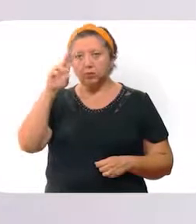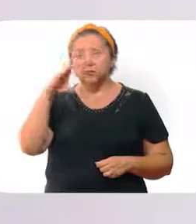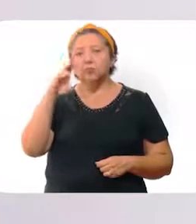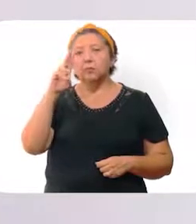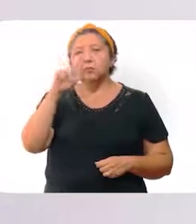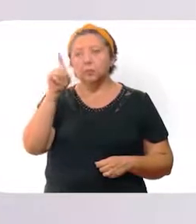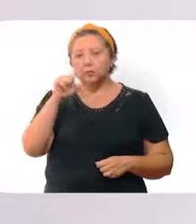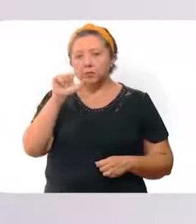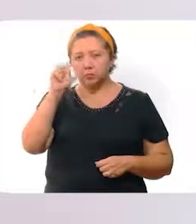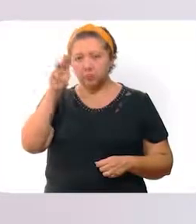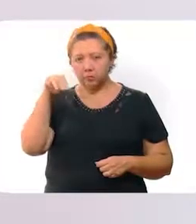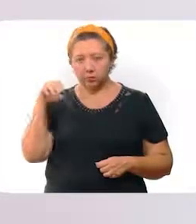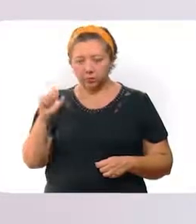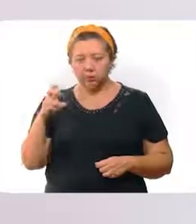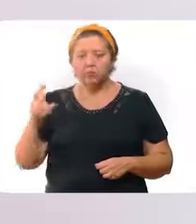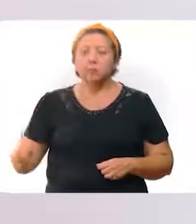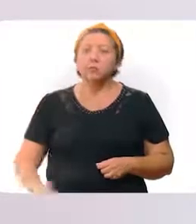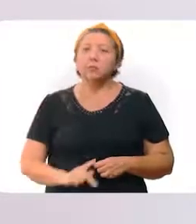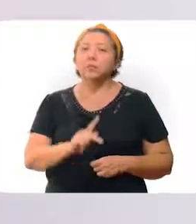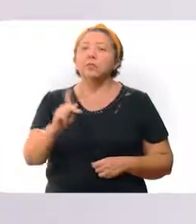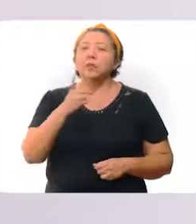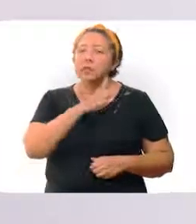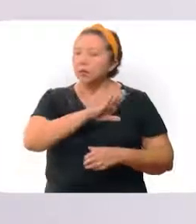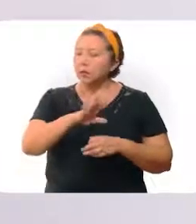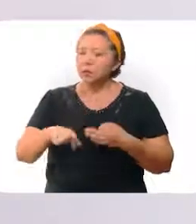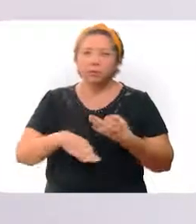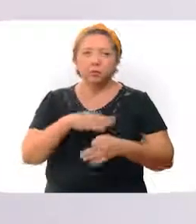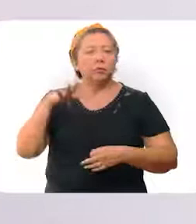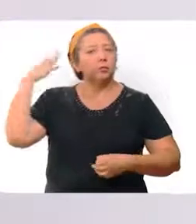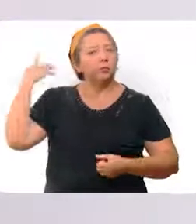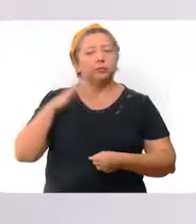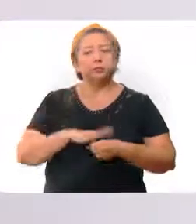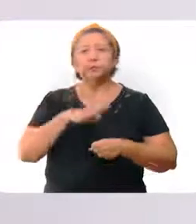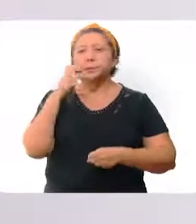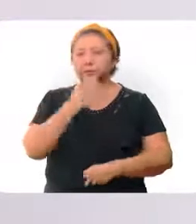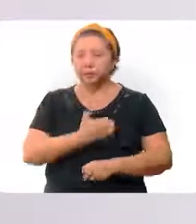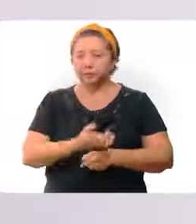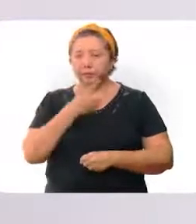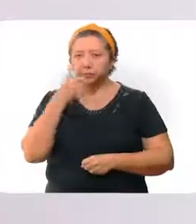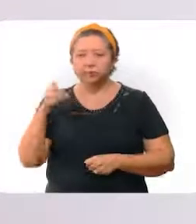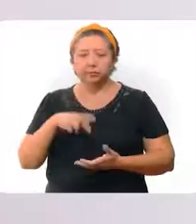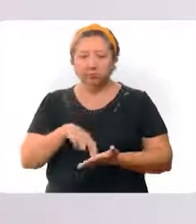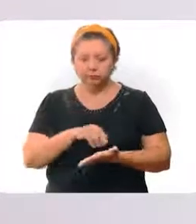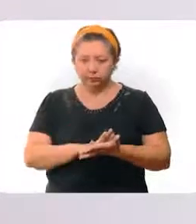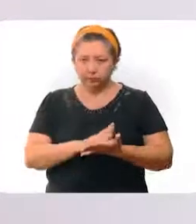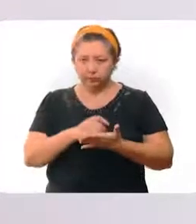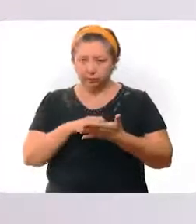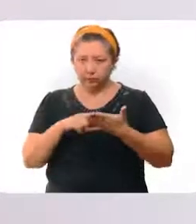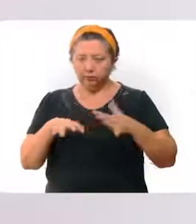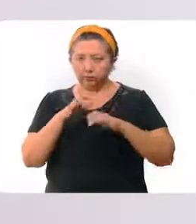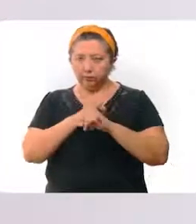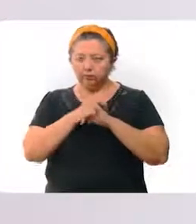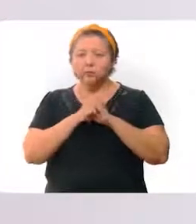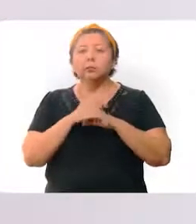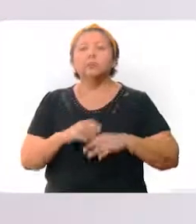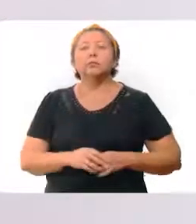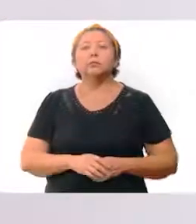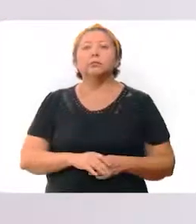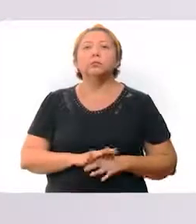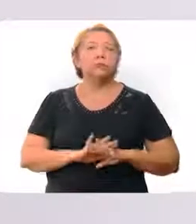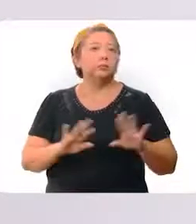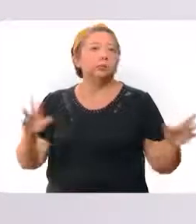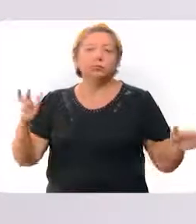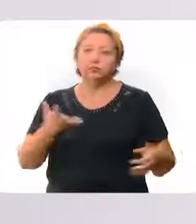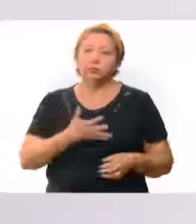Cusamá. Con estos municipios, prácticamente todos los adultos mayores del estado que se registraron en las plataformas federales